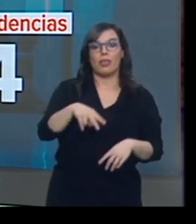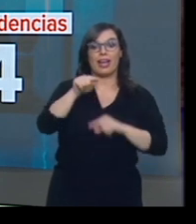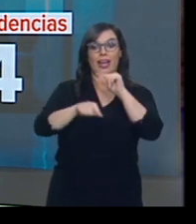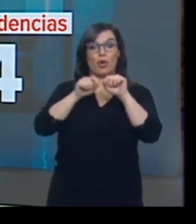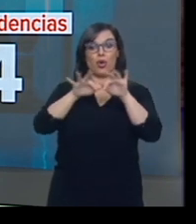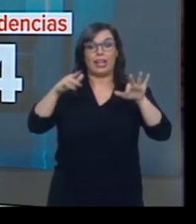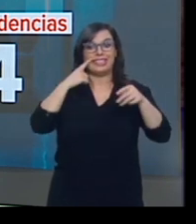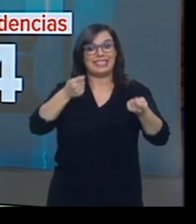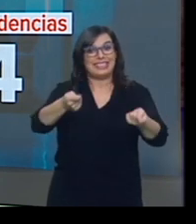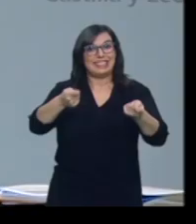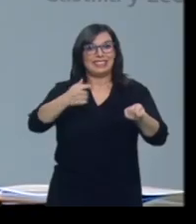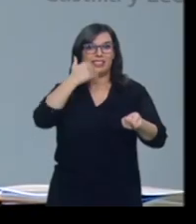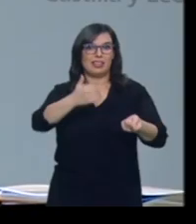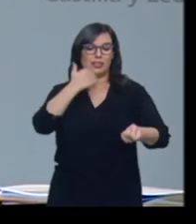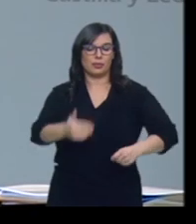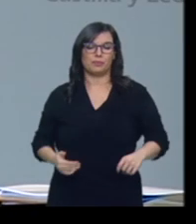contagios.